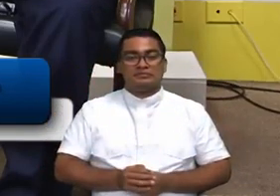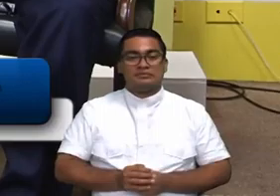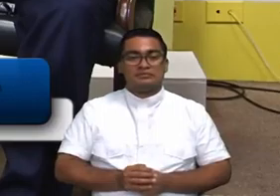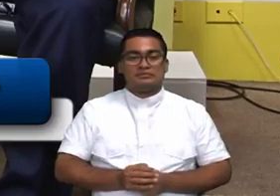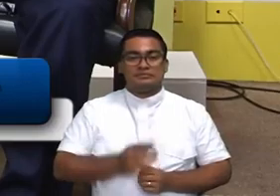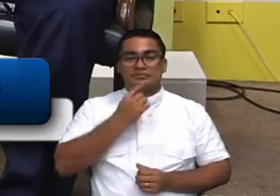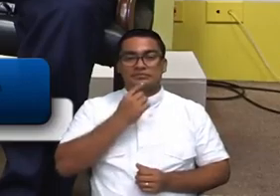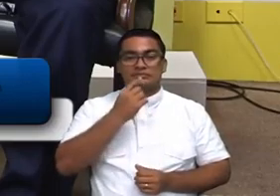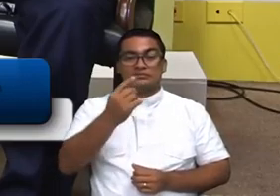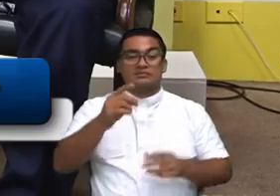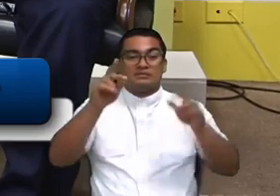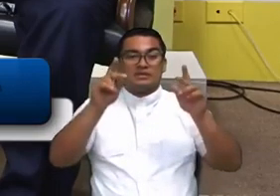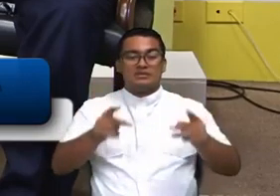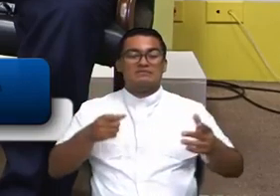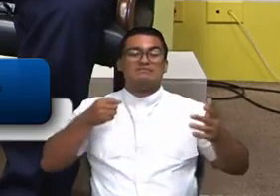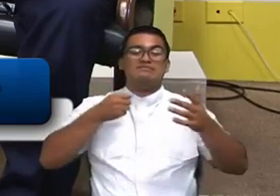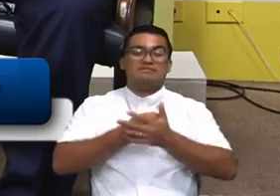un politraumatizado.